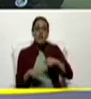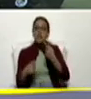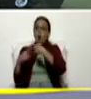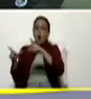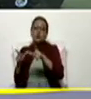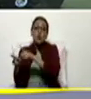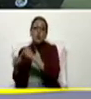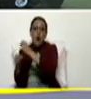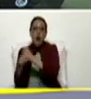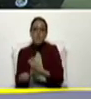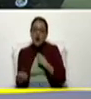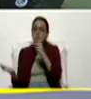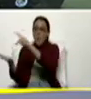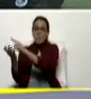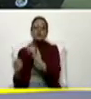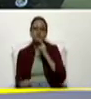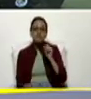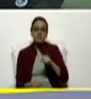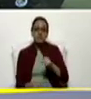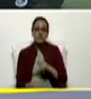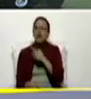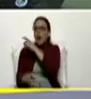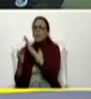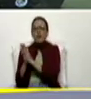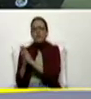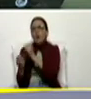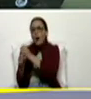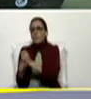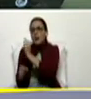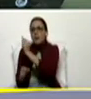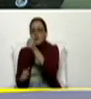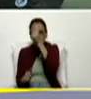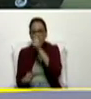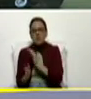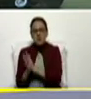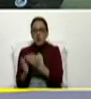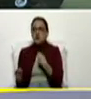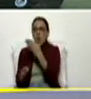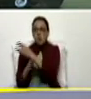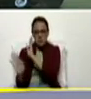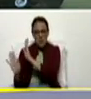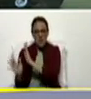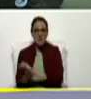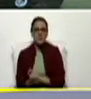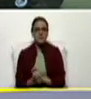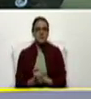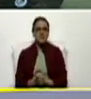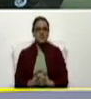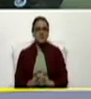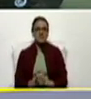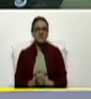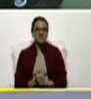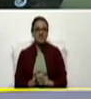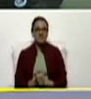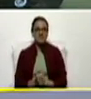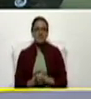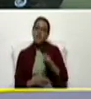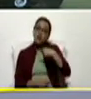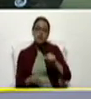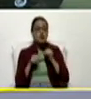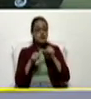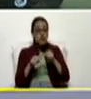sí bueno que aguante un poquito Ya vamos para allá correcto para seguir nuestra